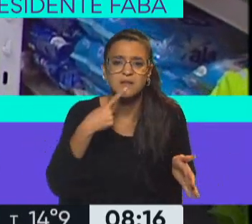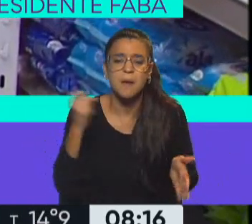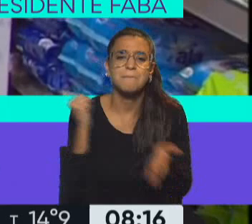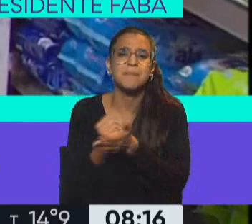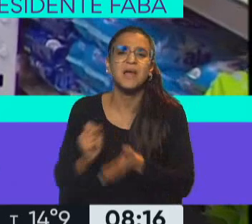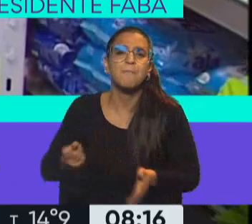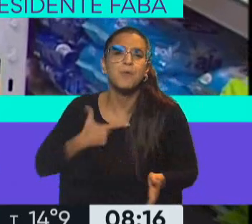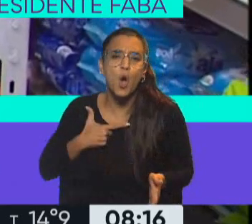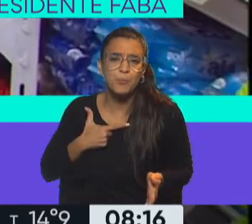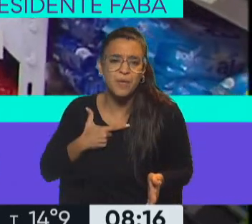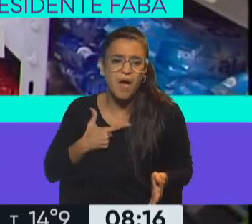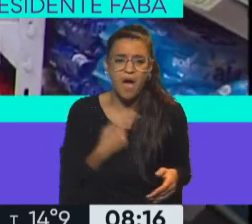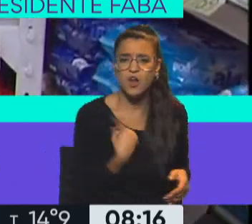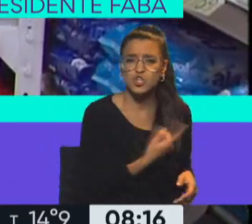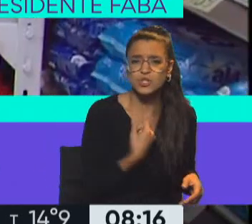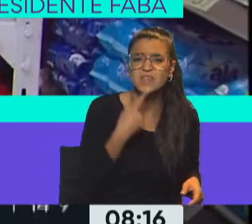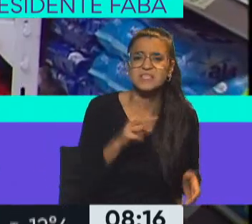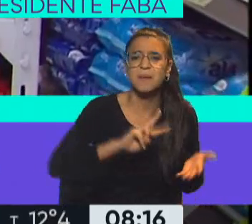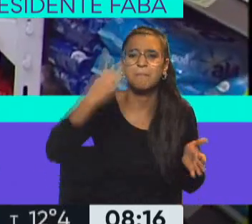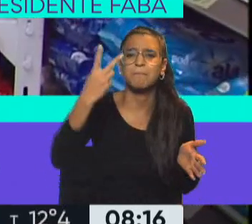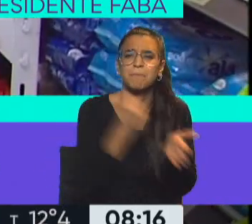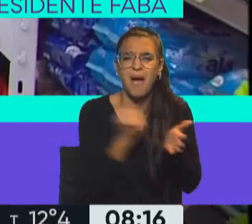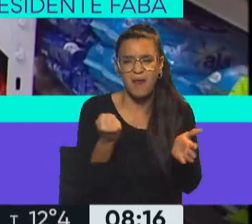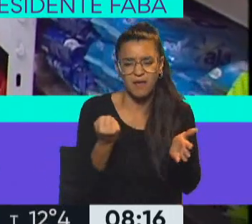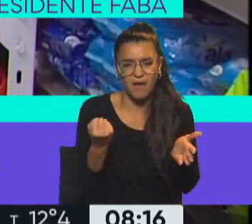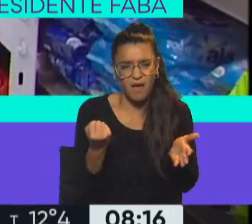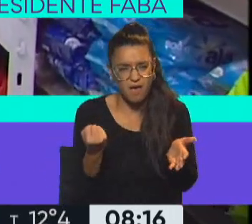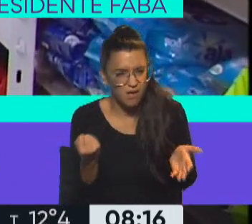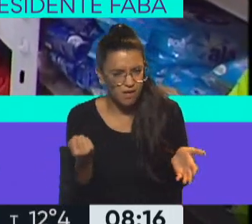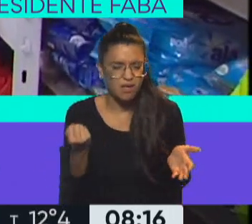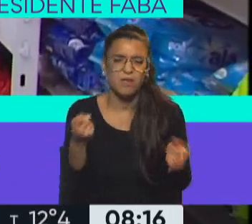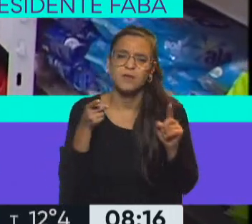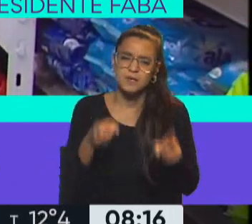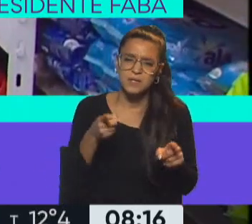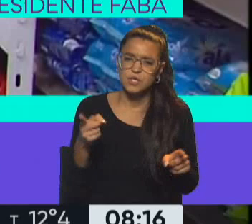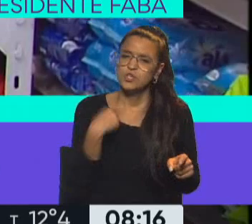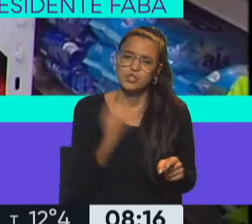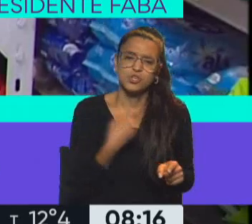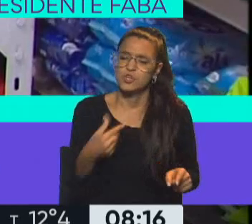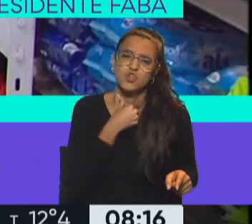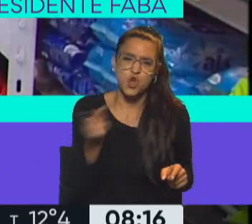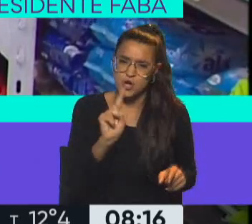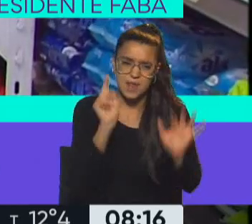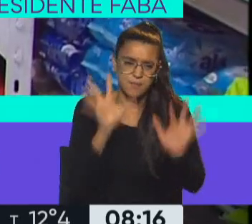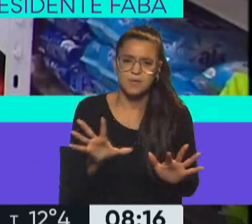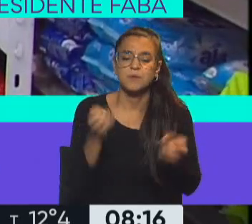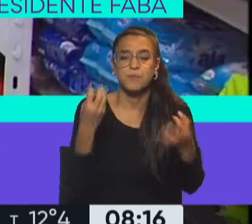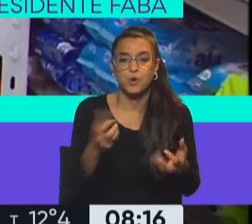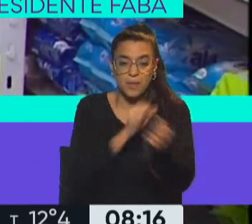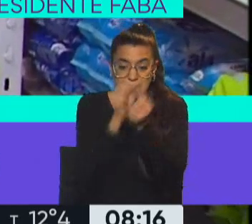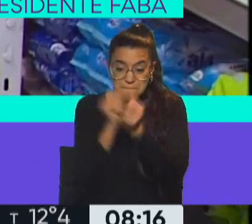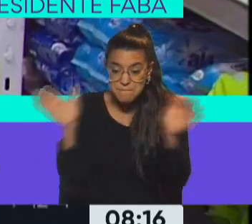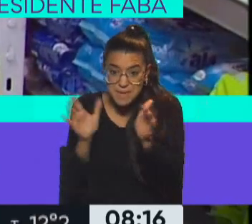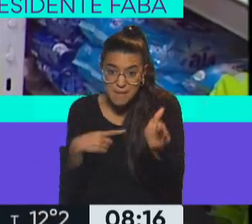propia y a la nuestra le llaman segunda marca entonces esas son las cosas que nosotros no nos aceptamos porque nuestras pymes